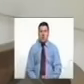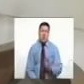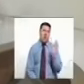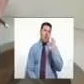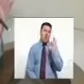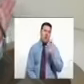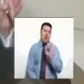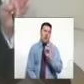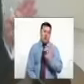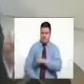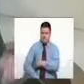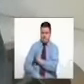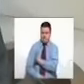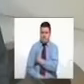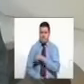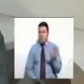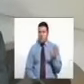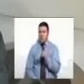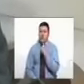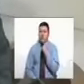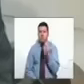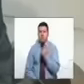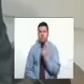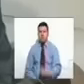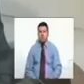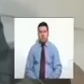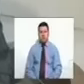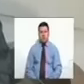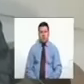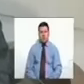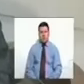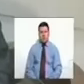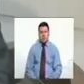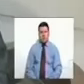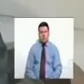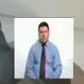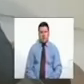¿O será que el ministro Cárdenas, como en todo,